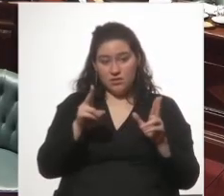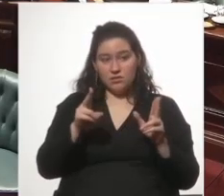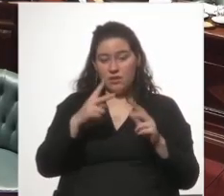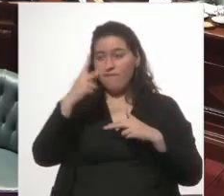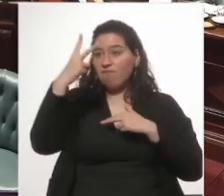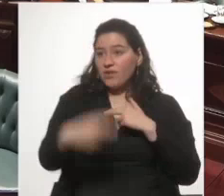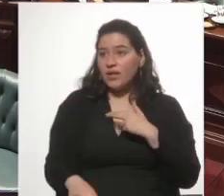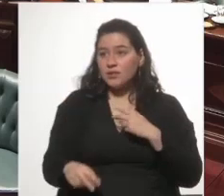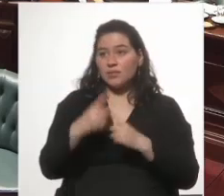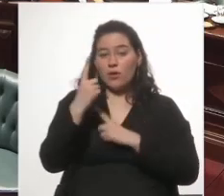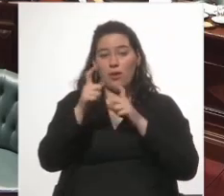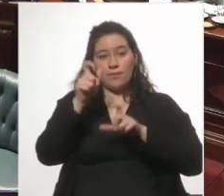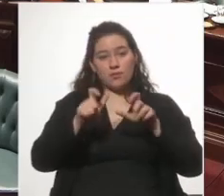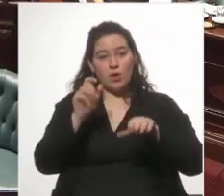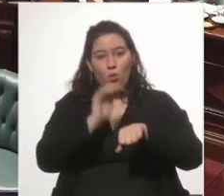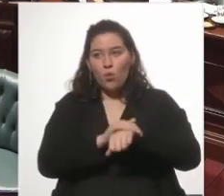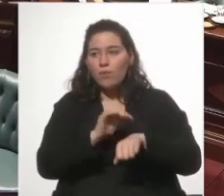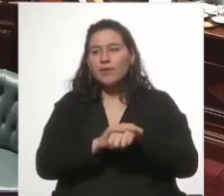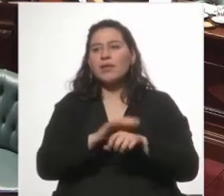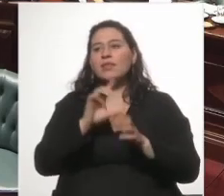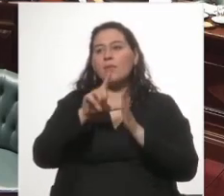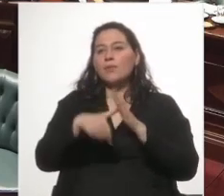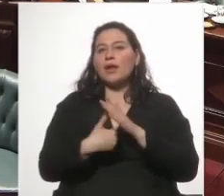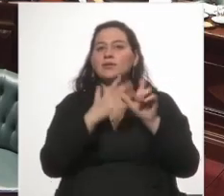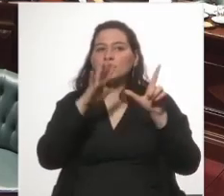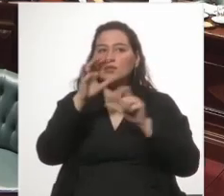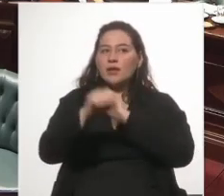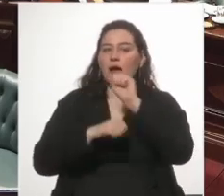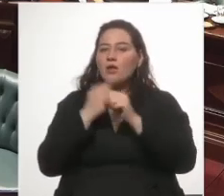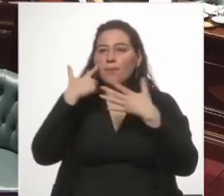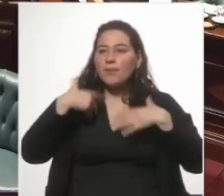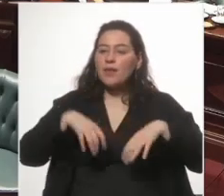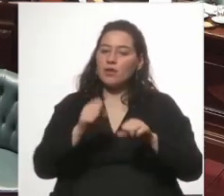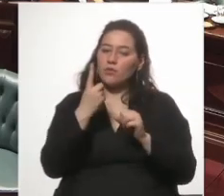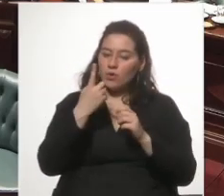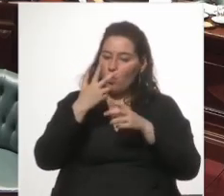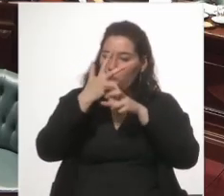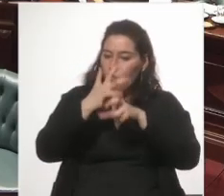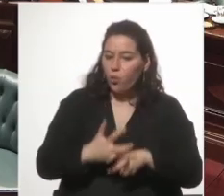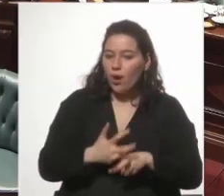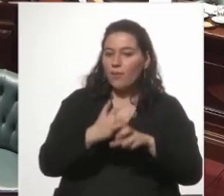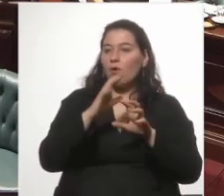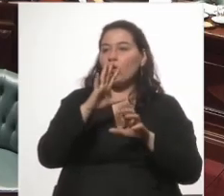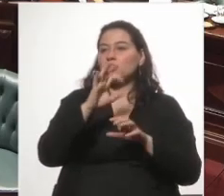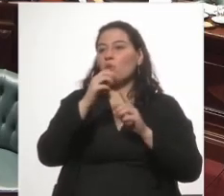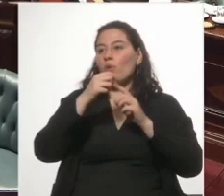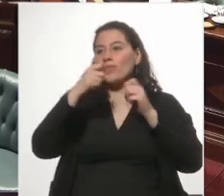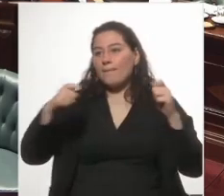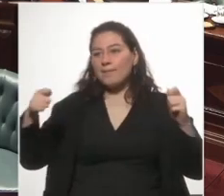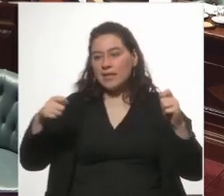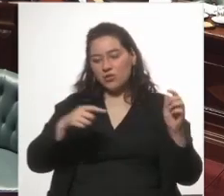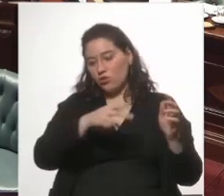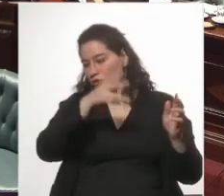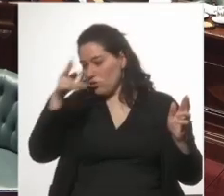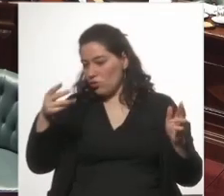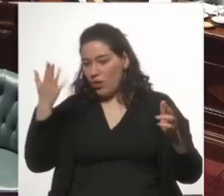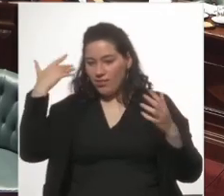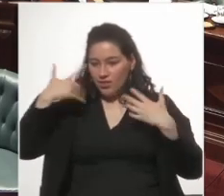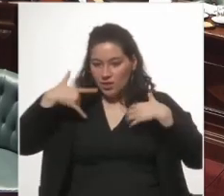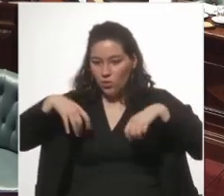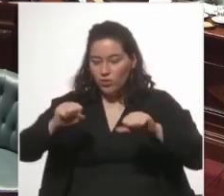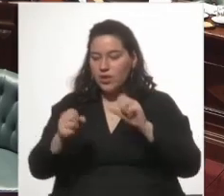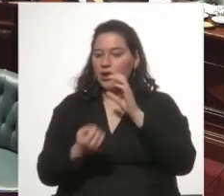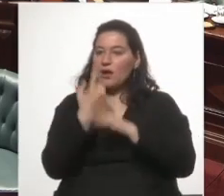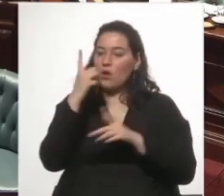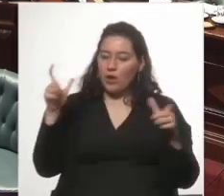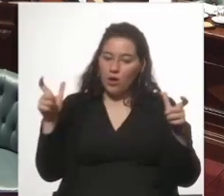de los inculpados. Se demoró 7 años para descubrir un cuerpo que estaba a 50 metros de otro encontrado previamente. Se creó una comisión